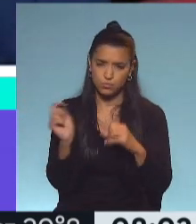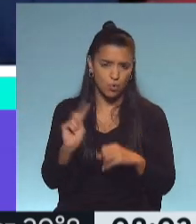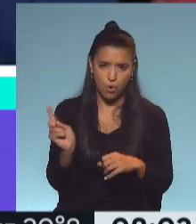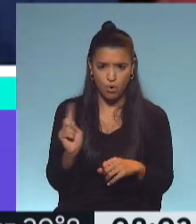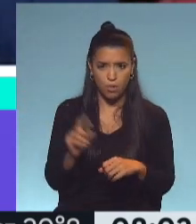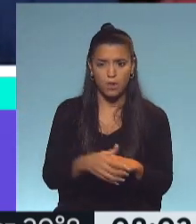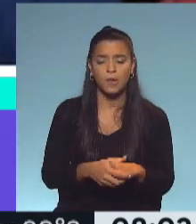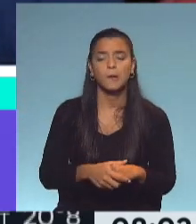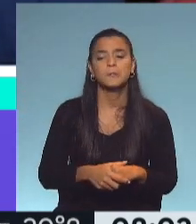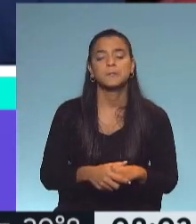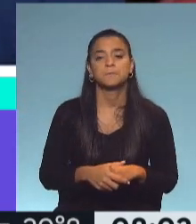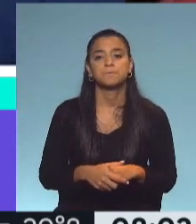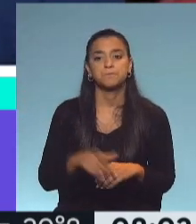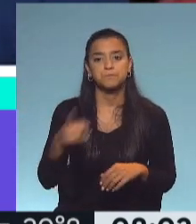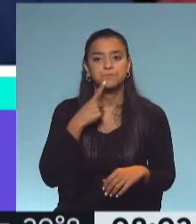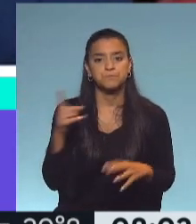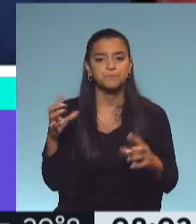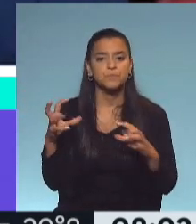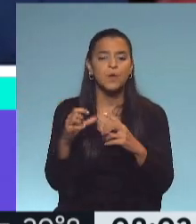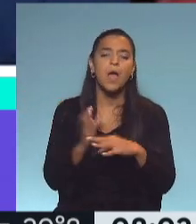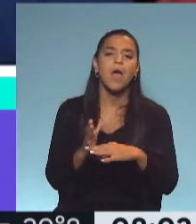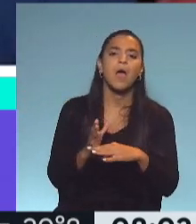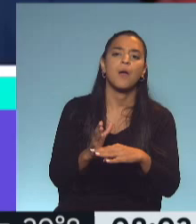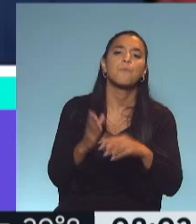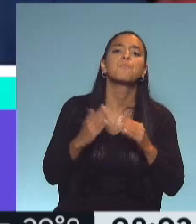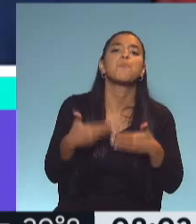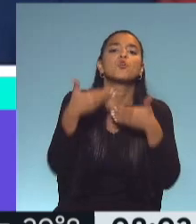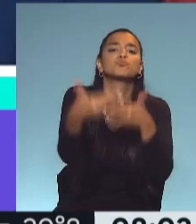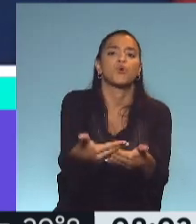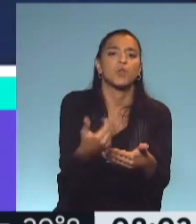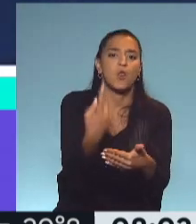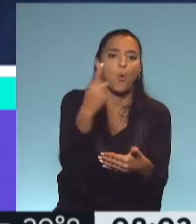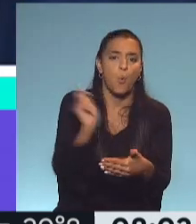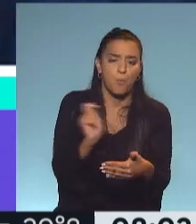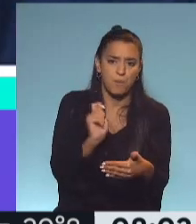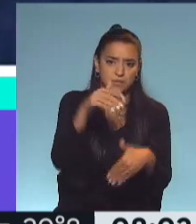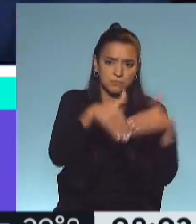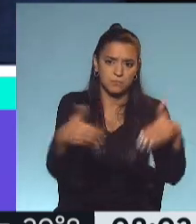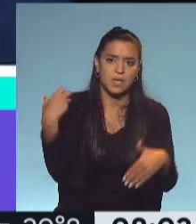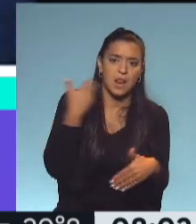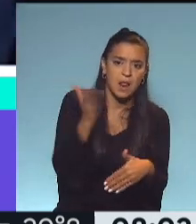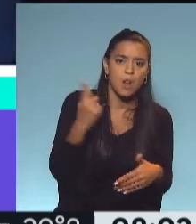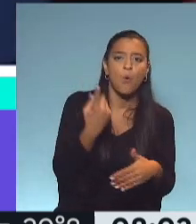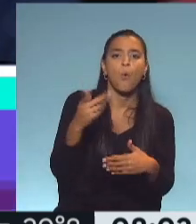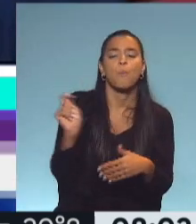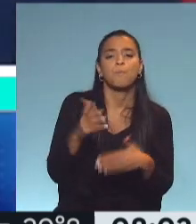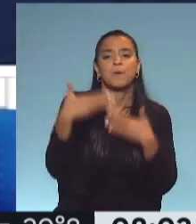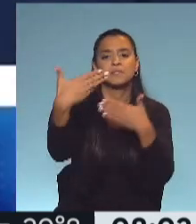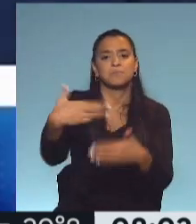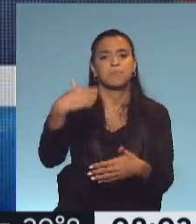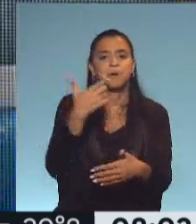sino estuvo en discusión posponer un mes la general y un mes las PASO.